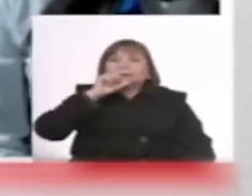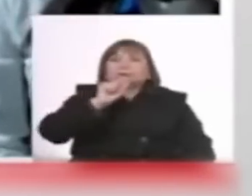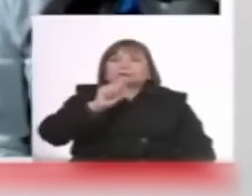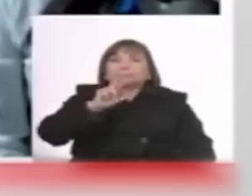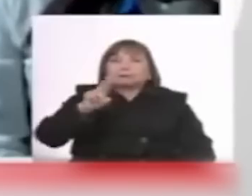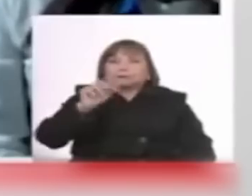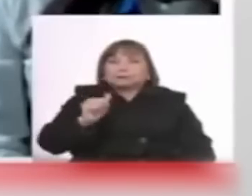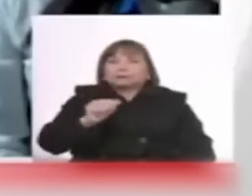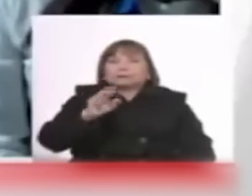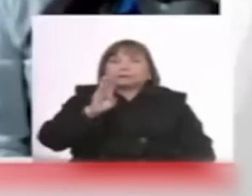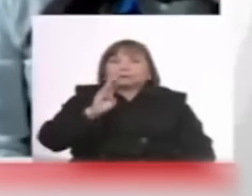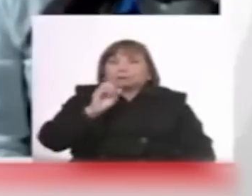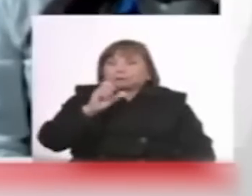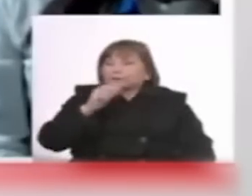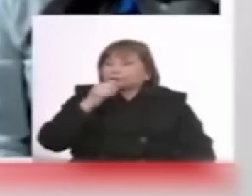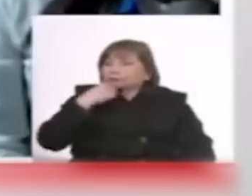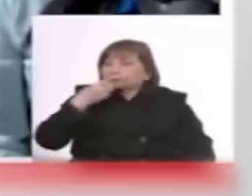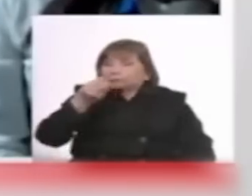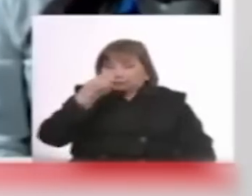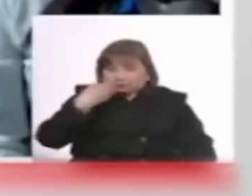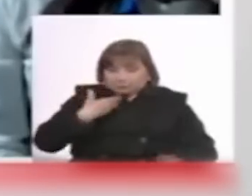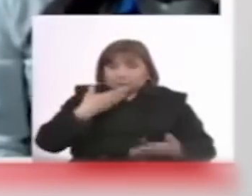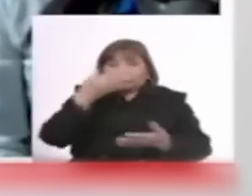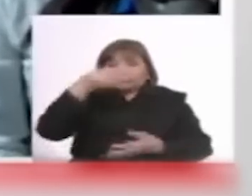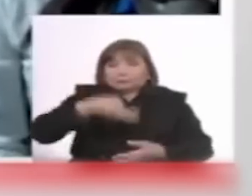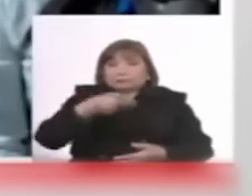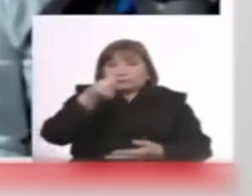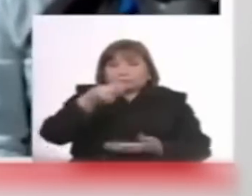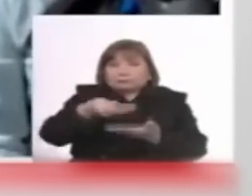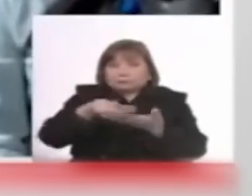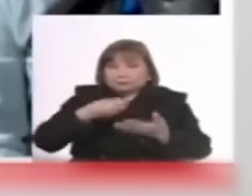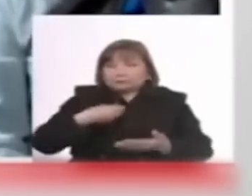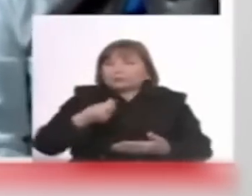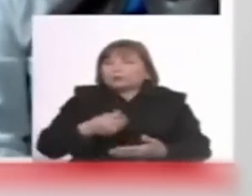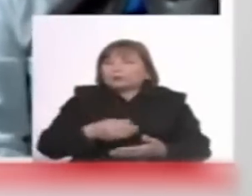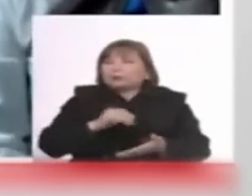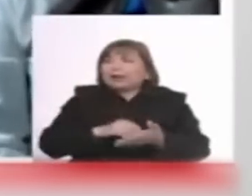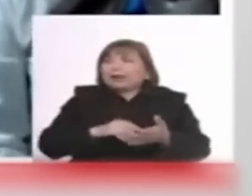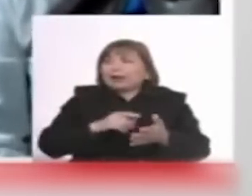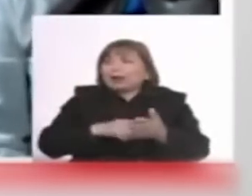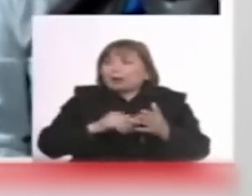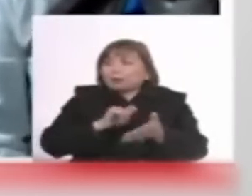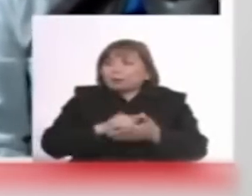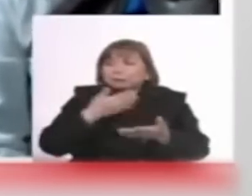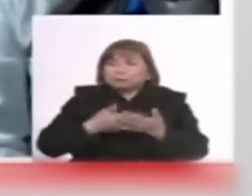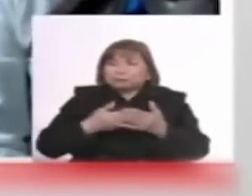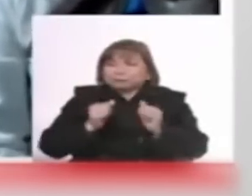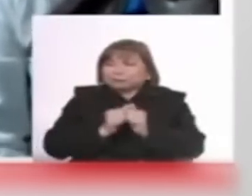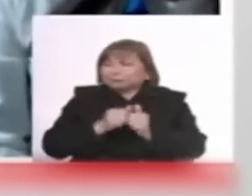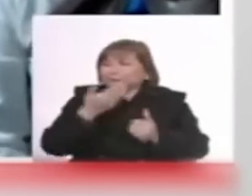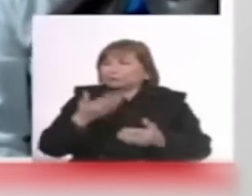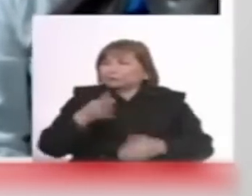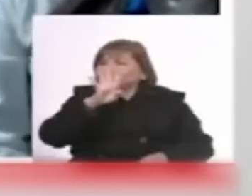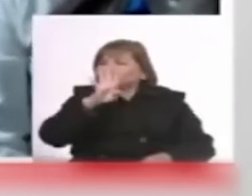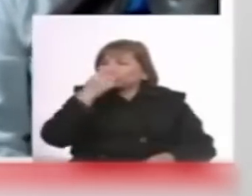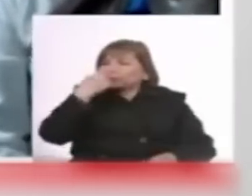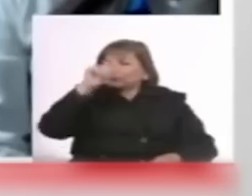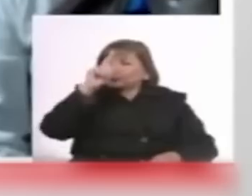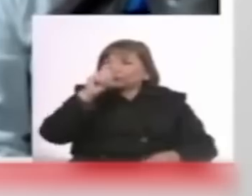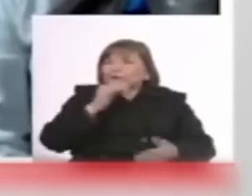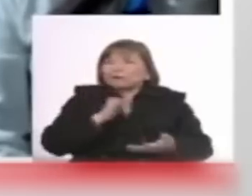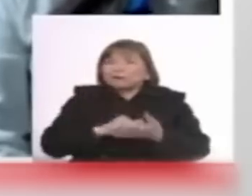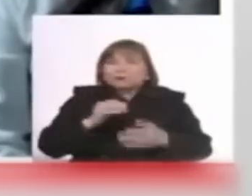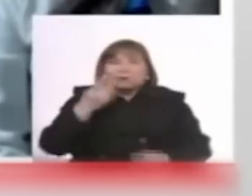Goray me ha entregado dinero en cantidad mayor a